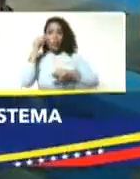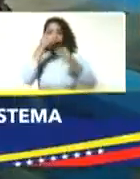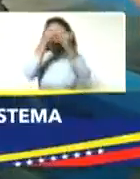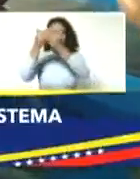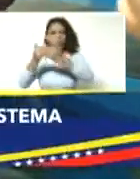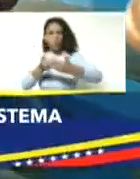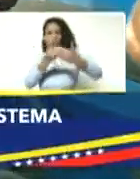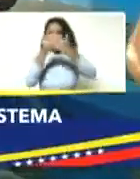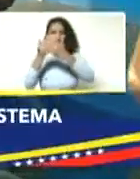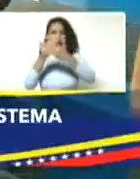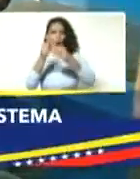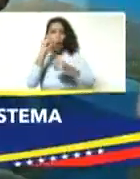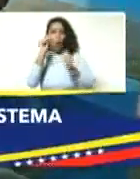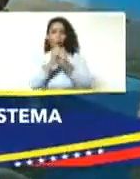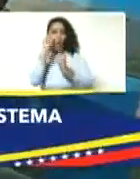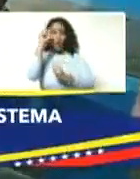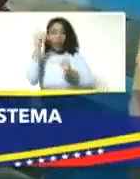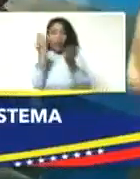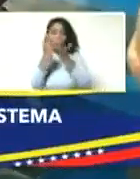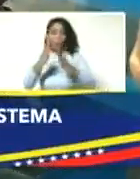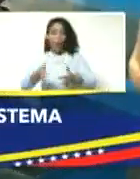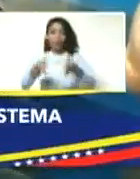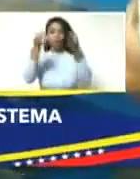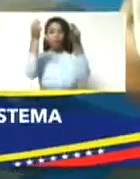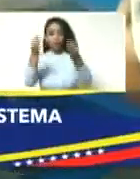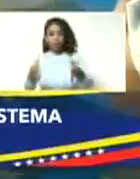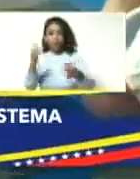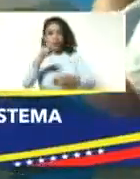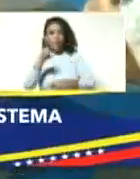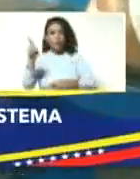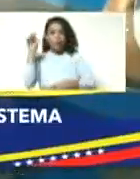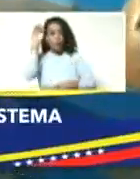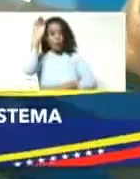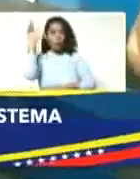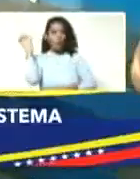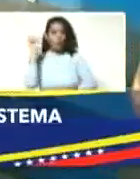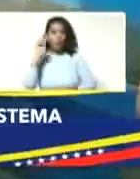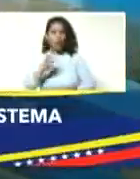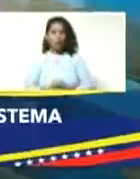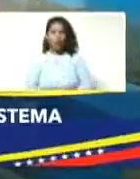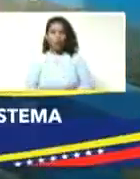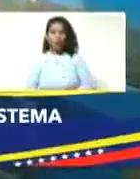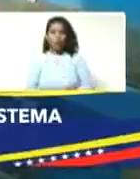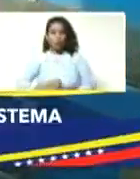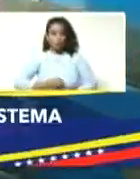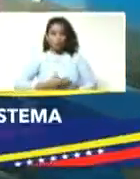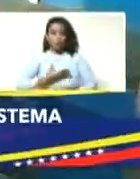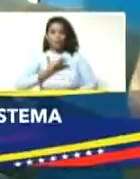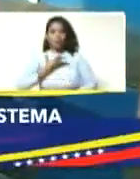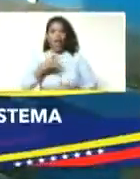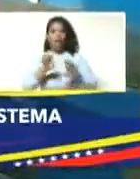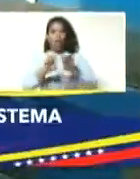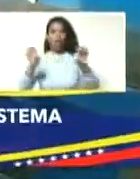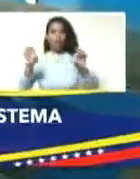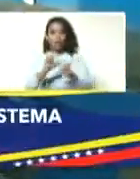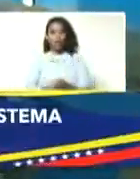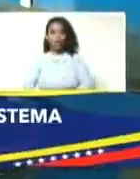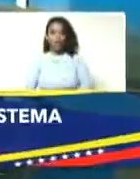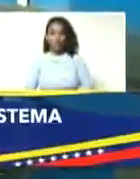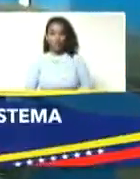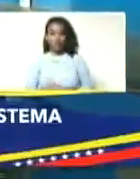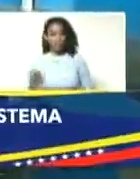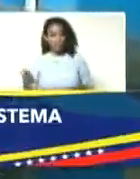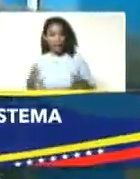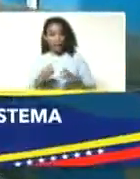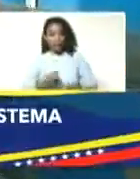estudiando con una escuela digna como tal se lo merece, porque ese es el futuro de Venezuela. El renacimiento de la educación. Ah,